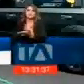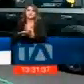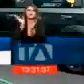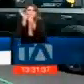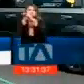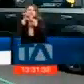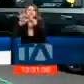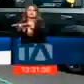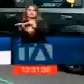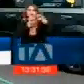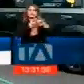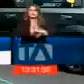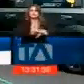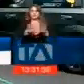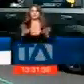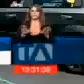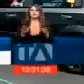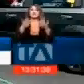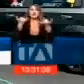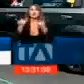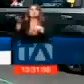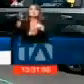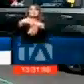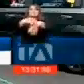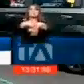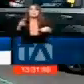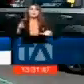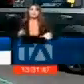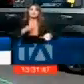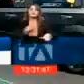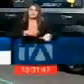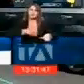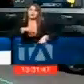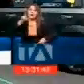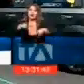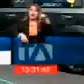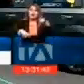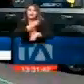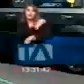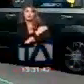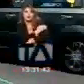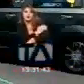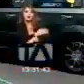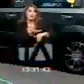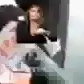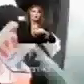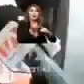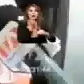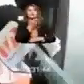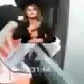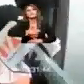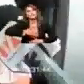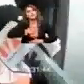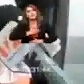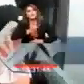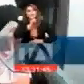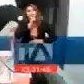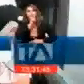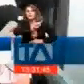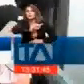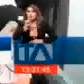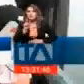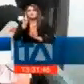aprovechan para hacer un llamado a todos los magistrados para que denuncien si han sido víctimas de algún intento de soborno. Los servidores